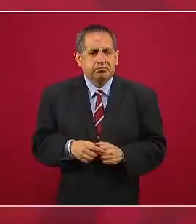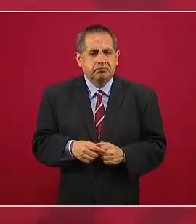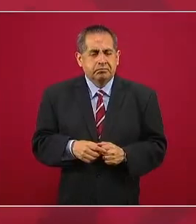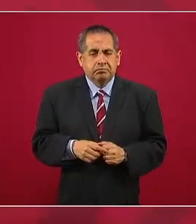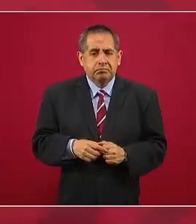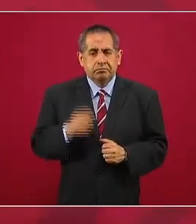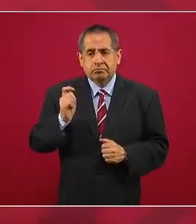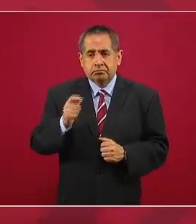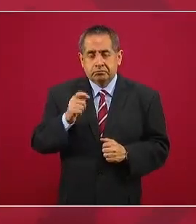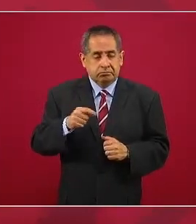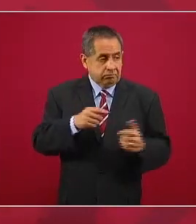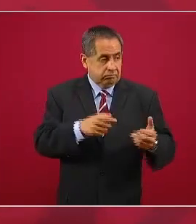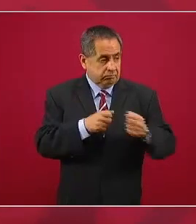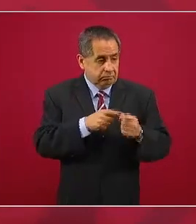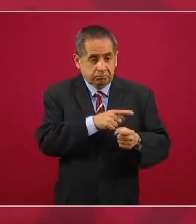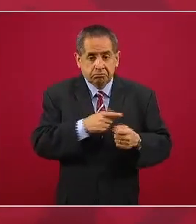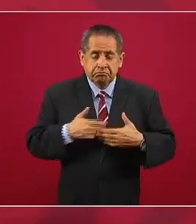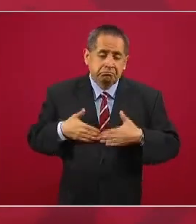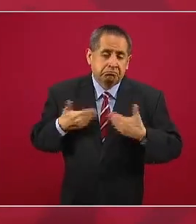Todo lo que se va a saber.